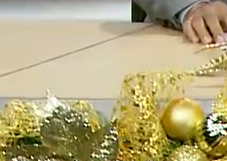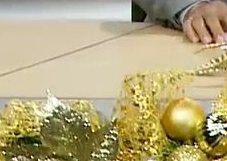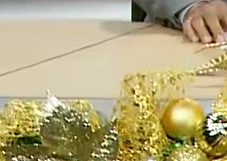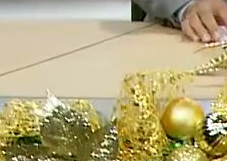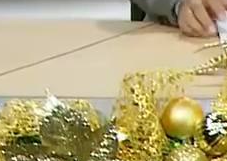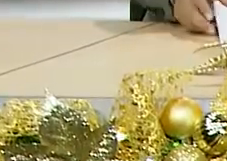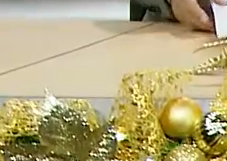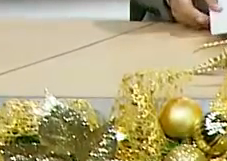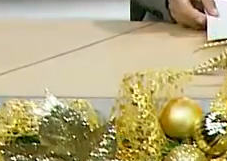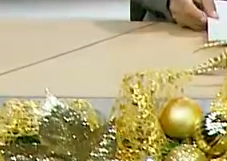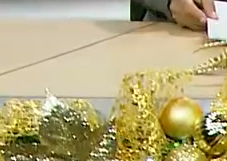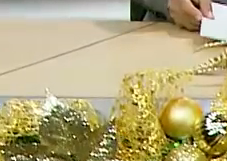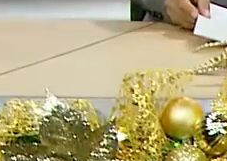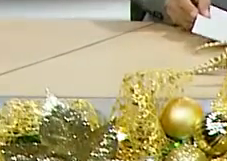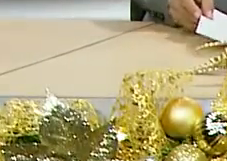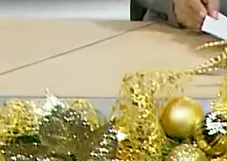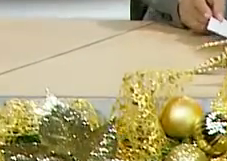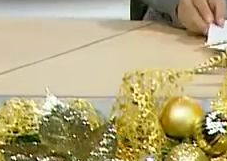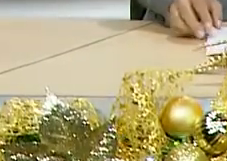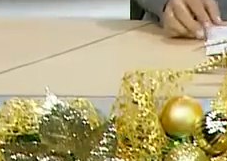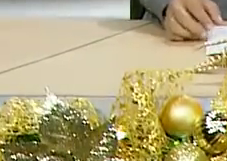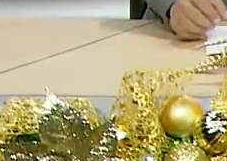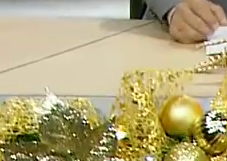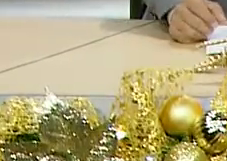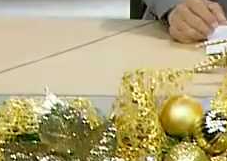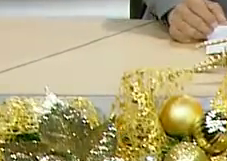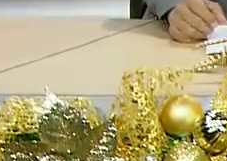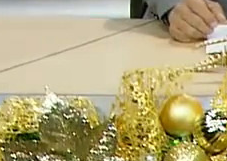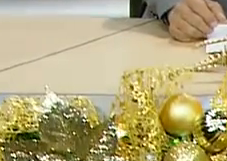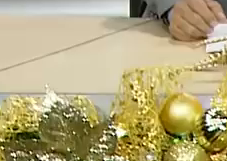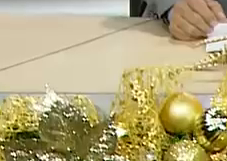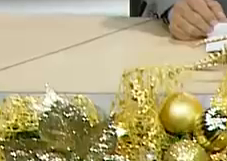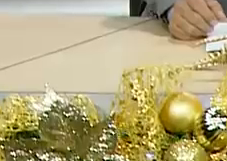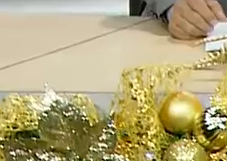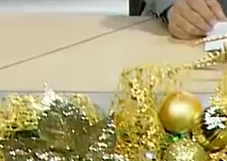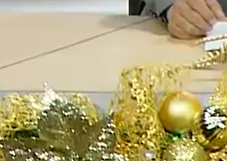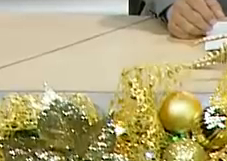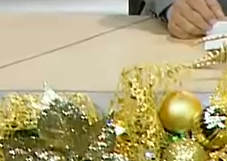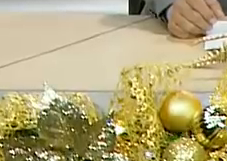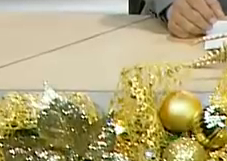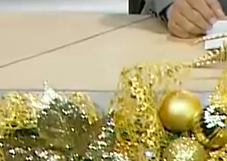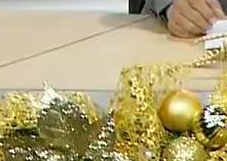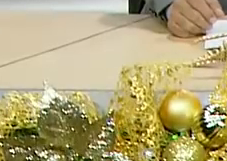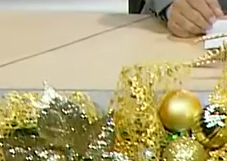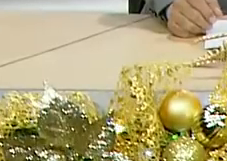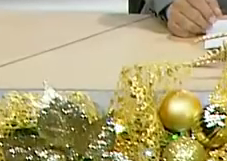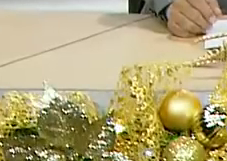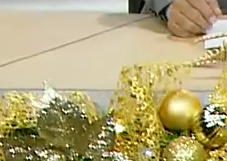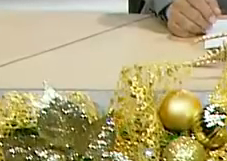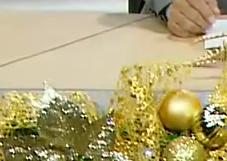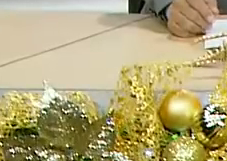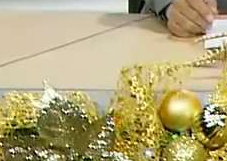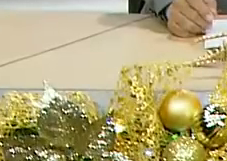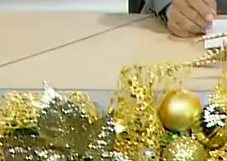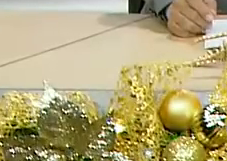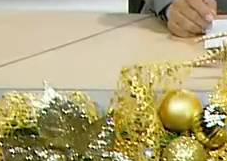Gracias por acompañarnos en esta emisión informativa. Recuerde que puede vernos desde cualquier parte del mundo a través del sitio web